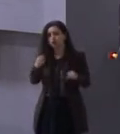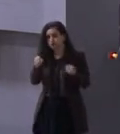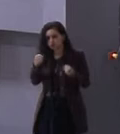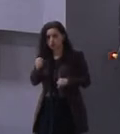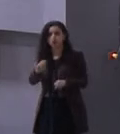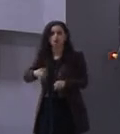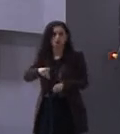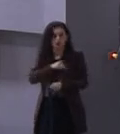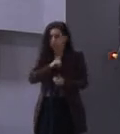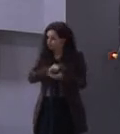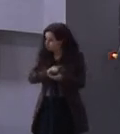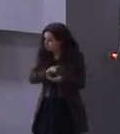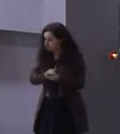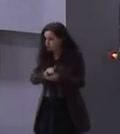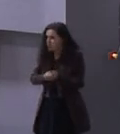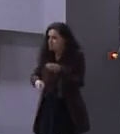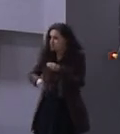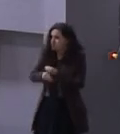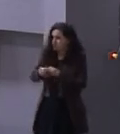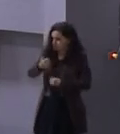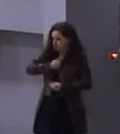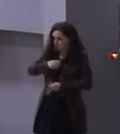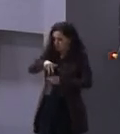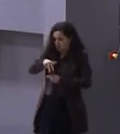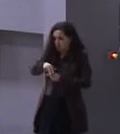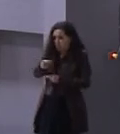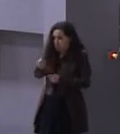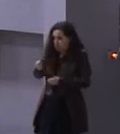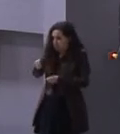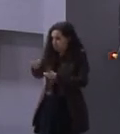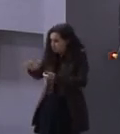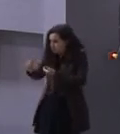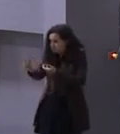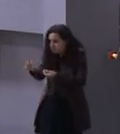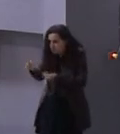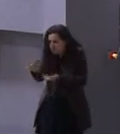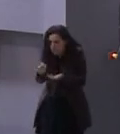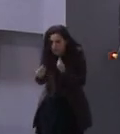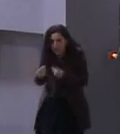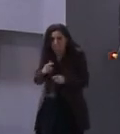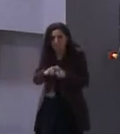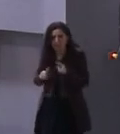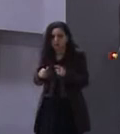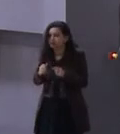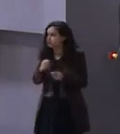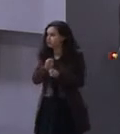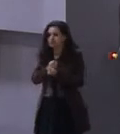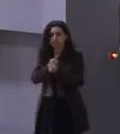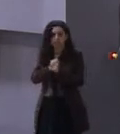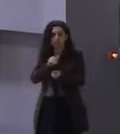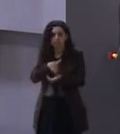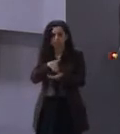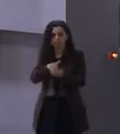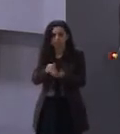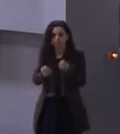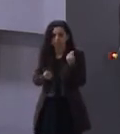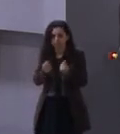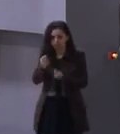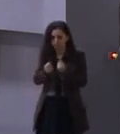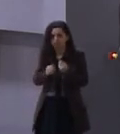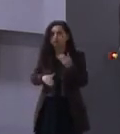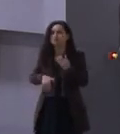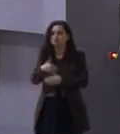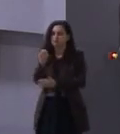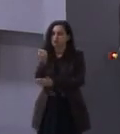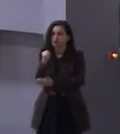mantuviéramos el mismo ritmo de producción de recursos propios, no tendríamos sostenibilidad financiera y entraríamos en un